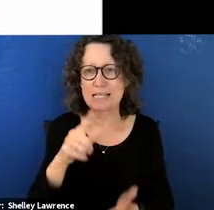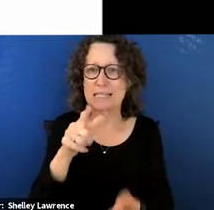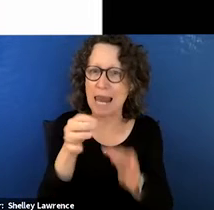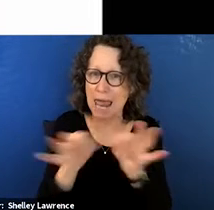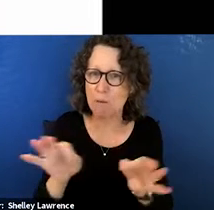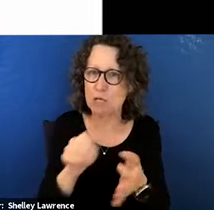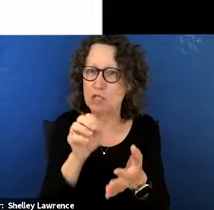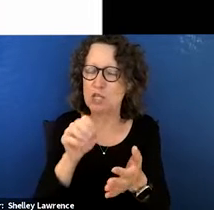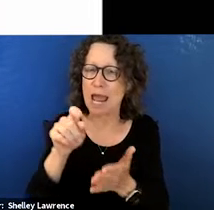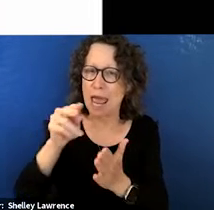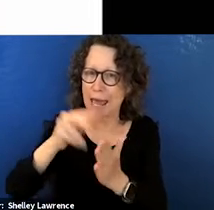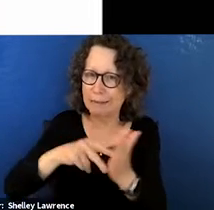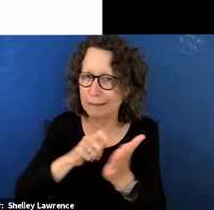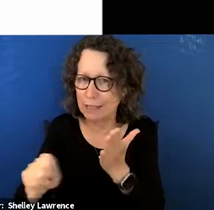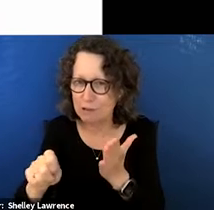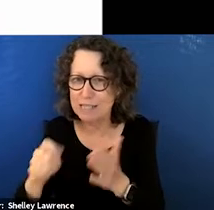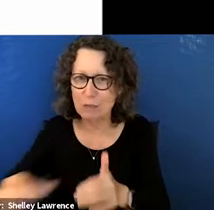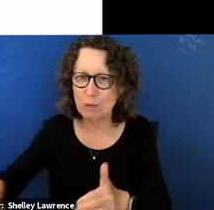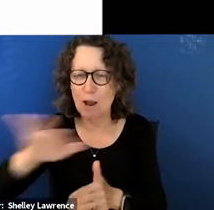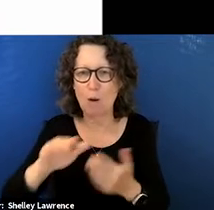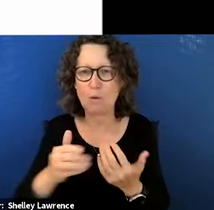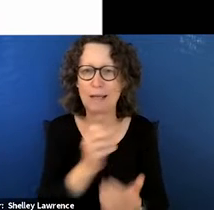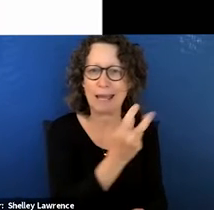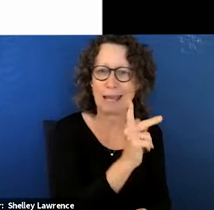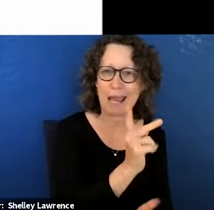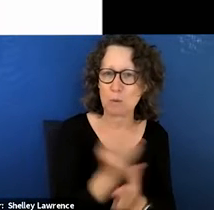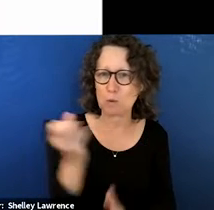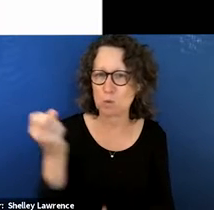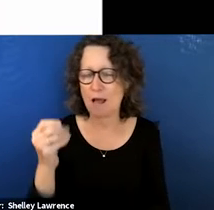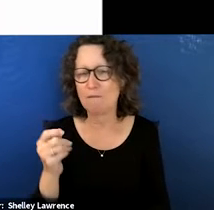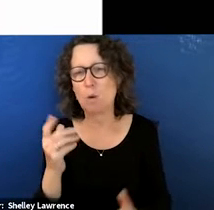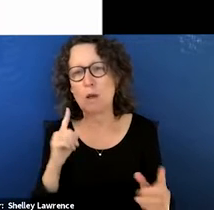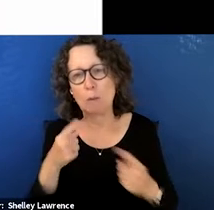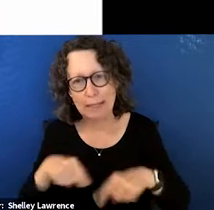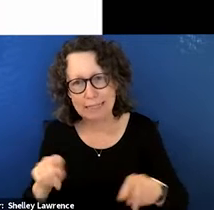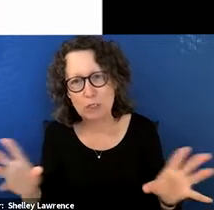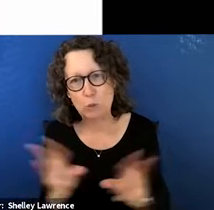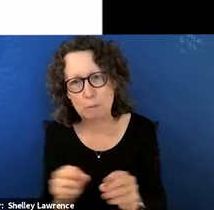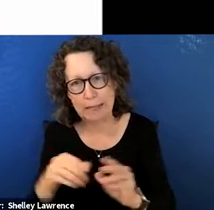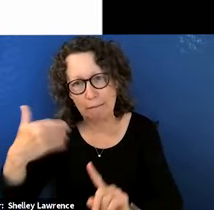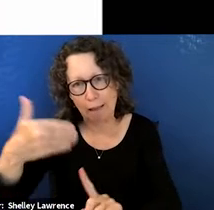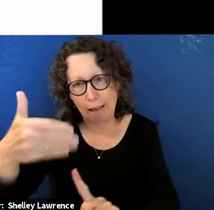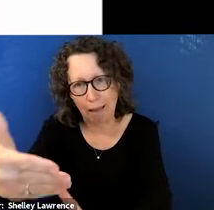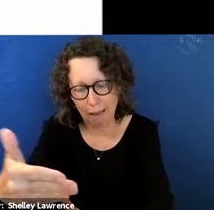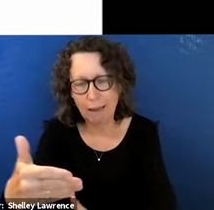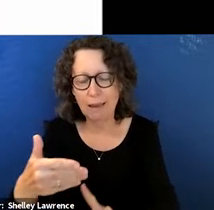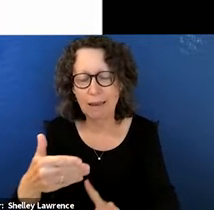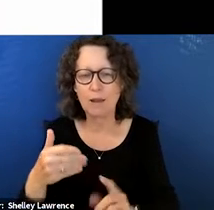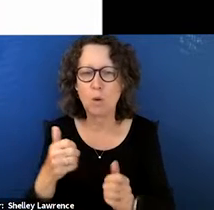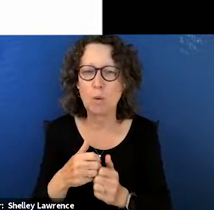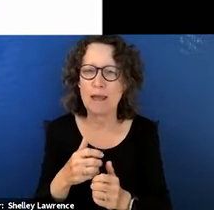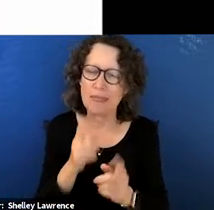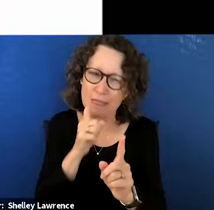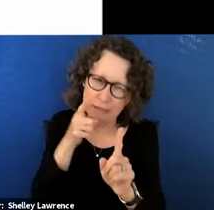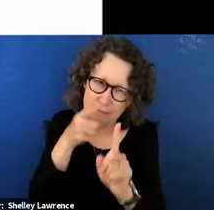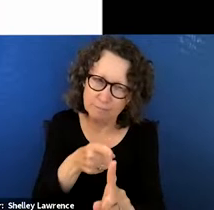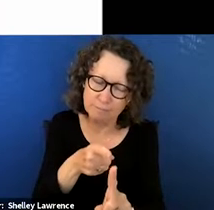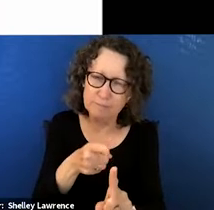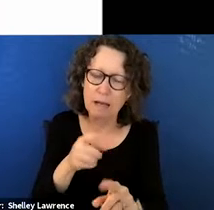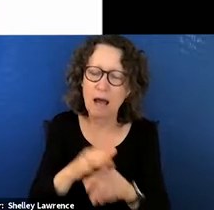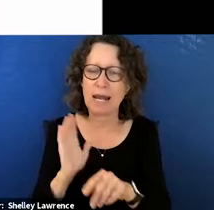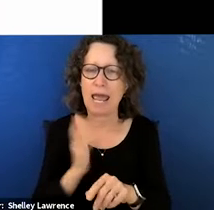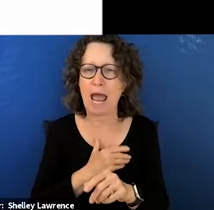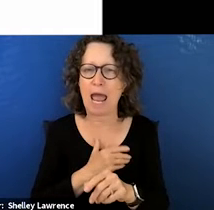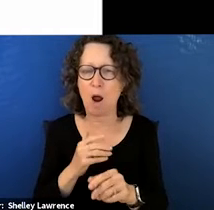discutir el lenguaje y la lectoescritura en todos los grados. Vamos a seguir reuniéndonos para discutir nuestro plan para el lenguaje y la lectoescritura en todos los grados,